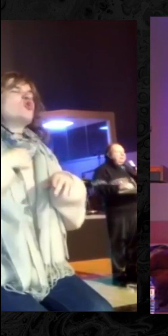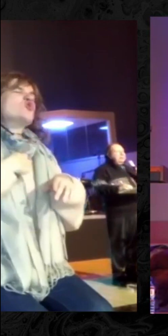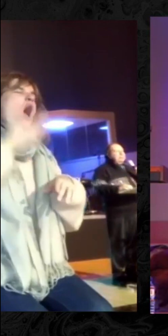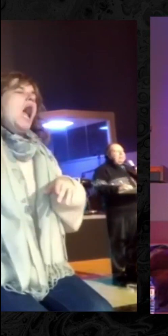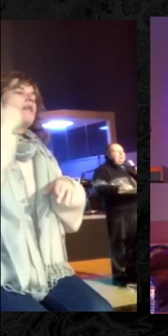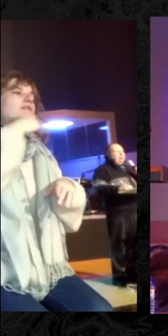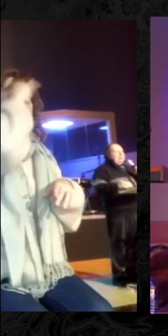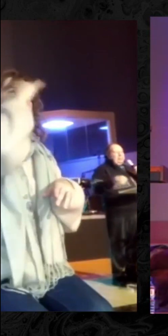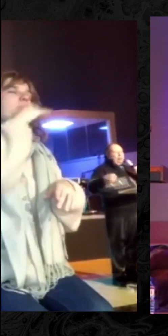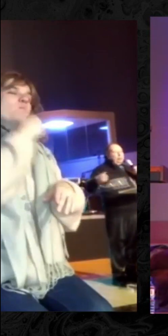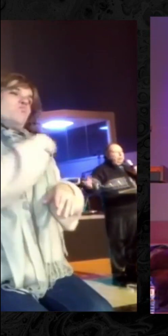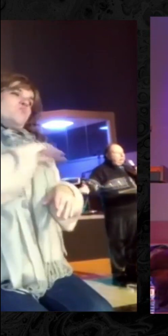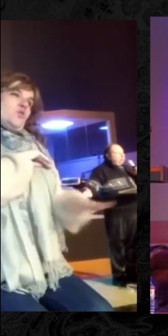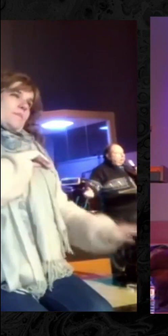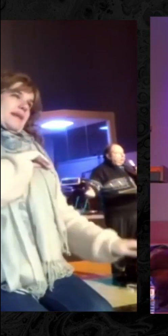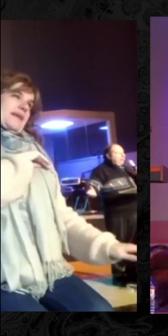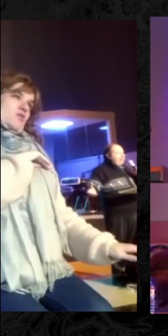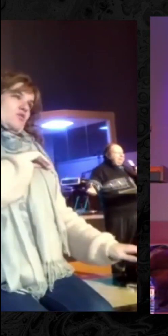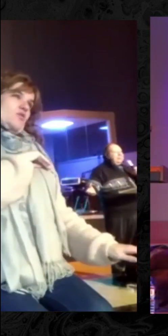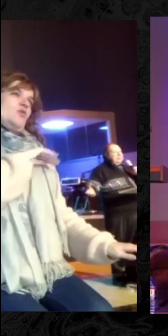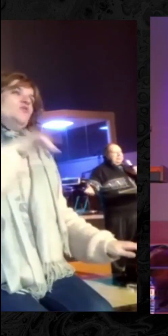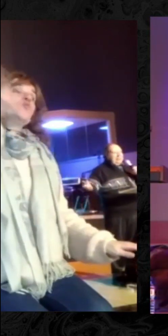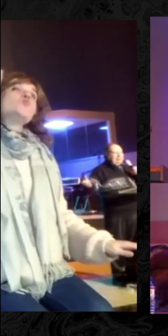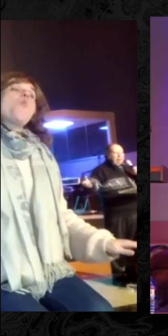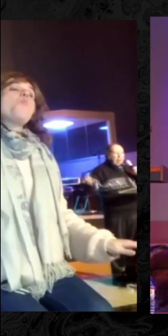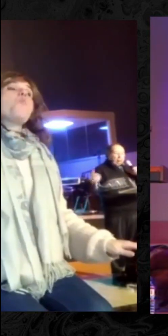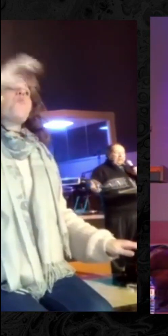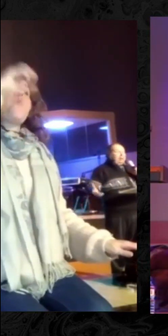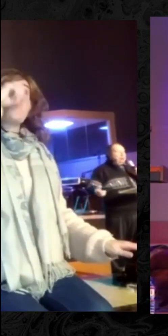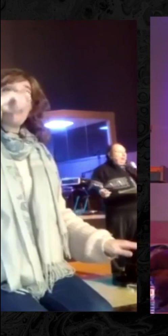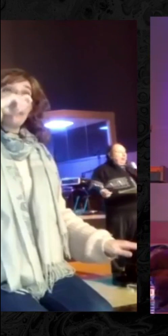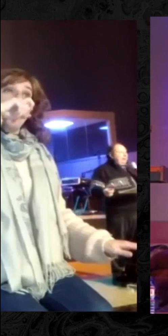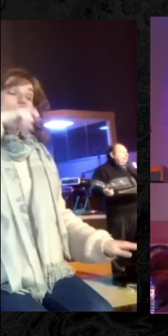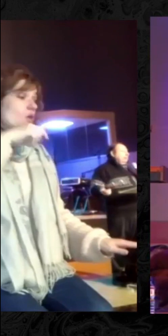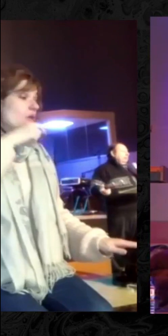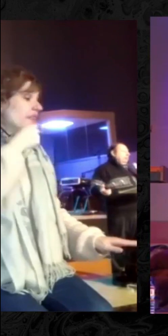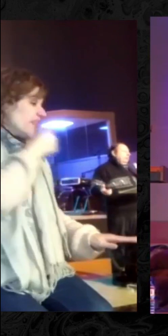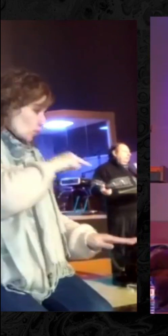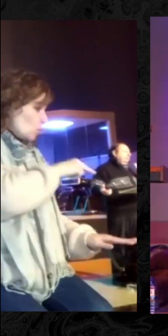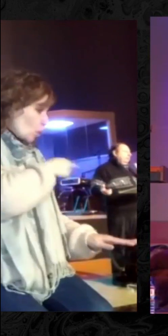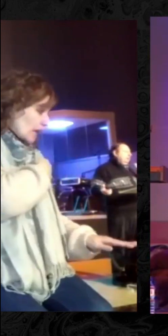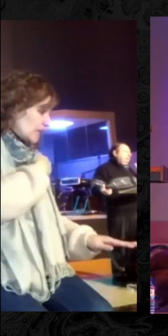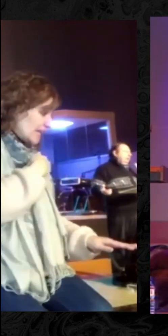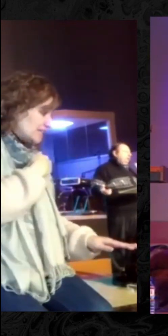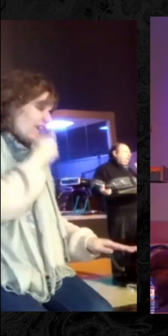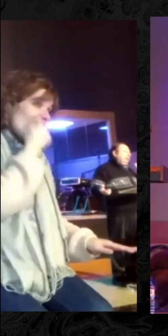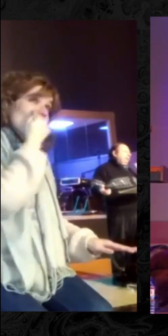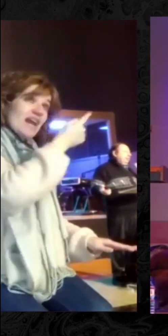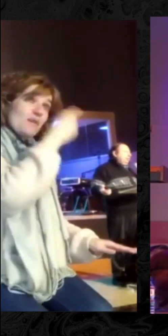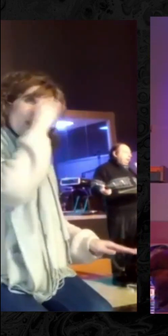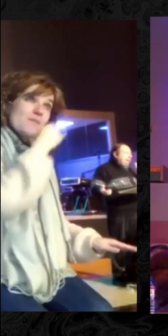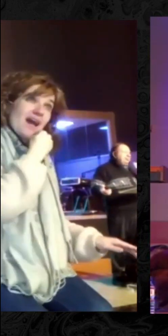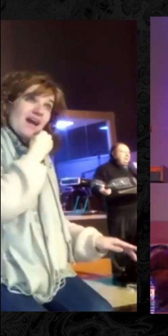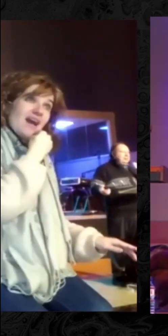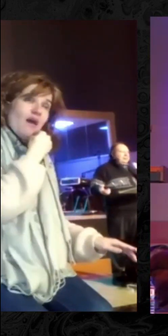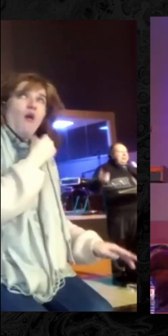y entonces vino un brujo de esto señor lo reprenda y le dijo tú quieres hablar con tu padre claro él que había perdido su padre pues